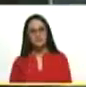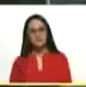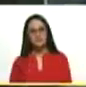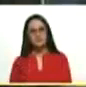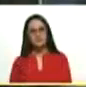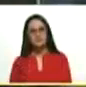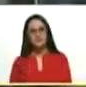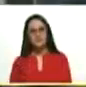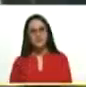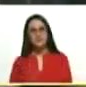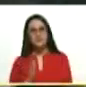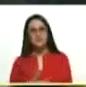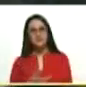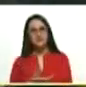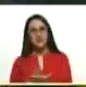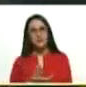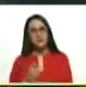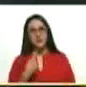Siempre le hemos dicho,